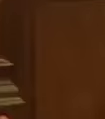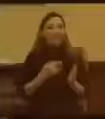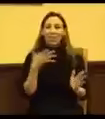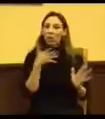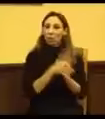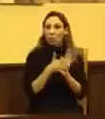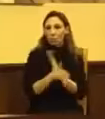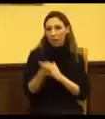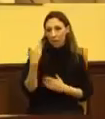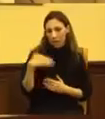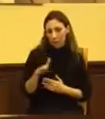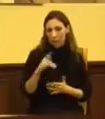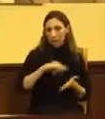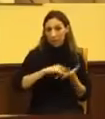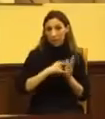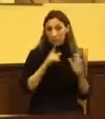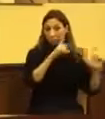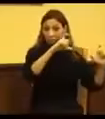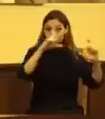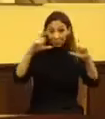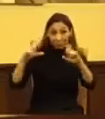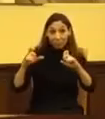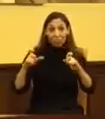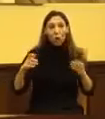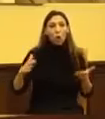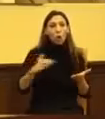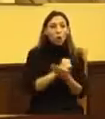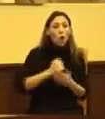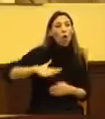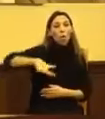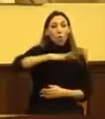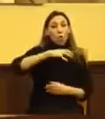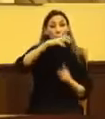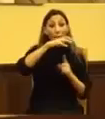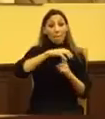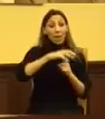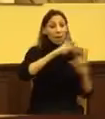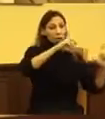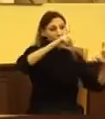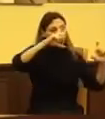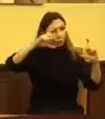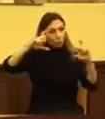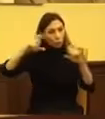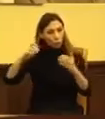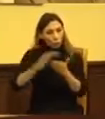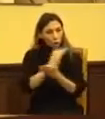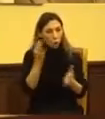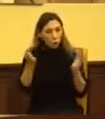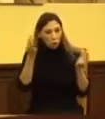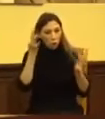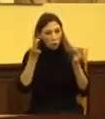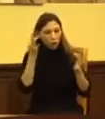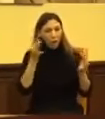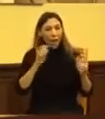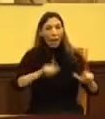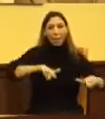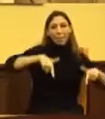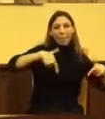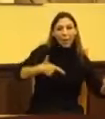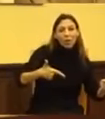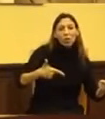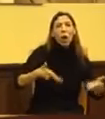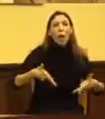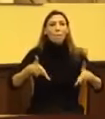reportaje fotográfico. Se fotografiaron todos los elementos del parque, todos y cada uno. Papeleras, bancos, estado